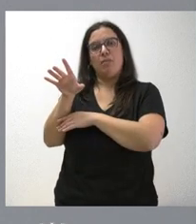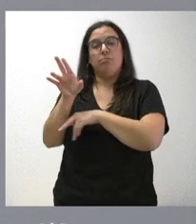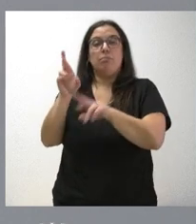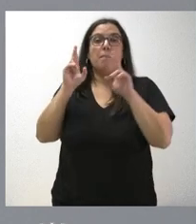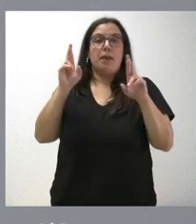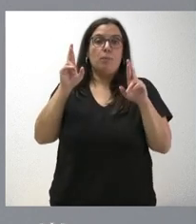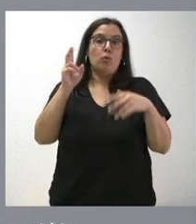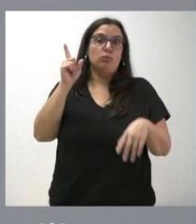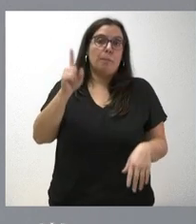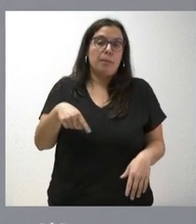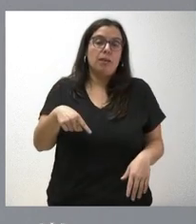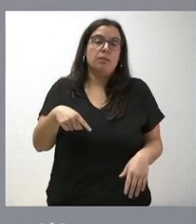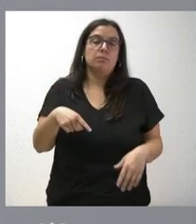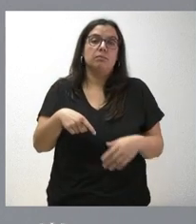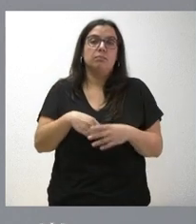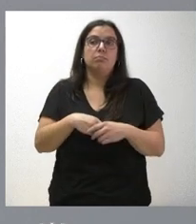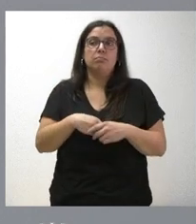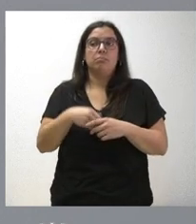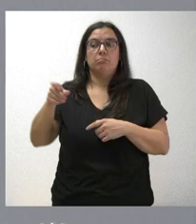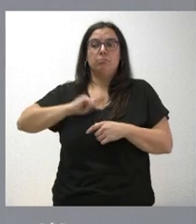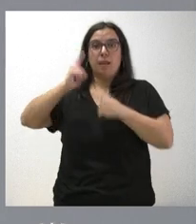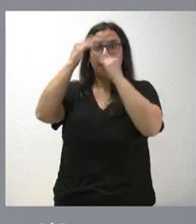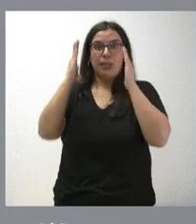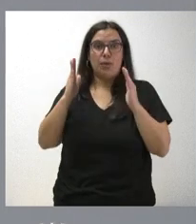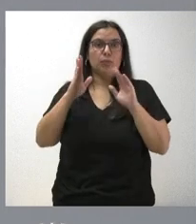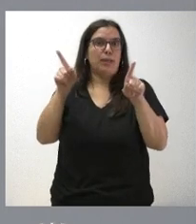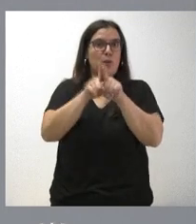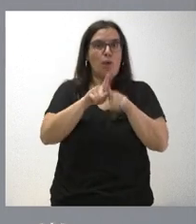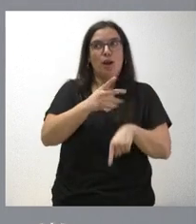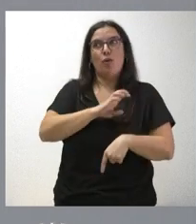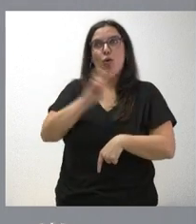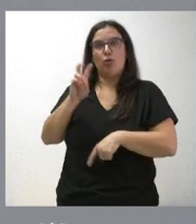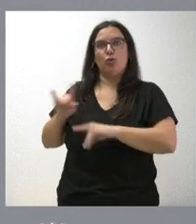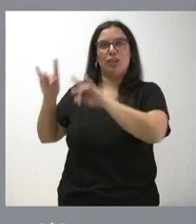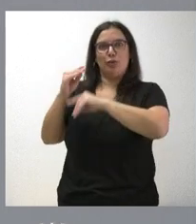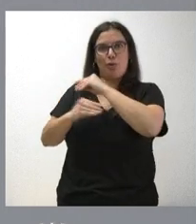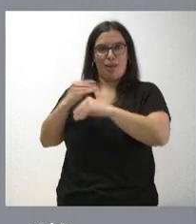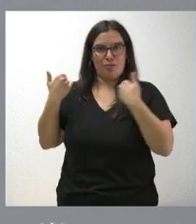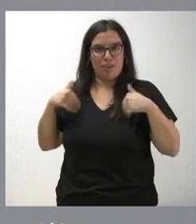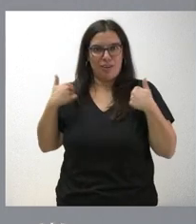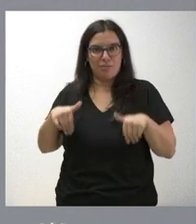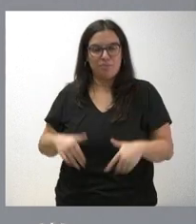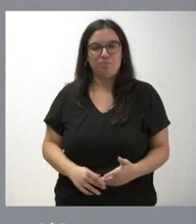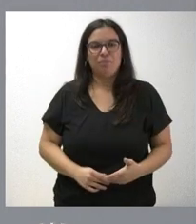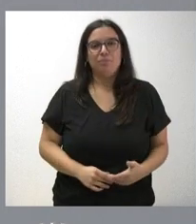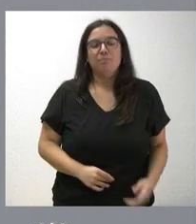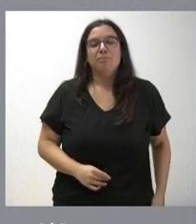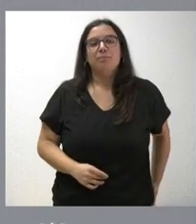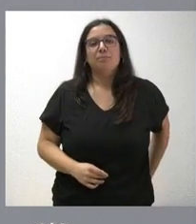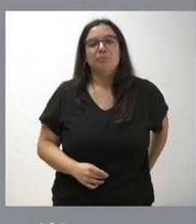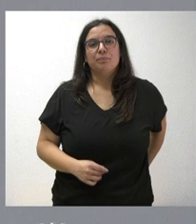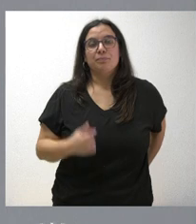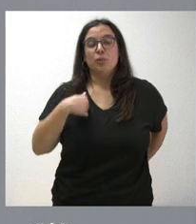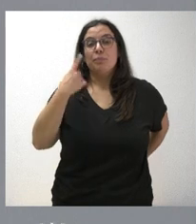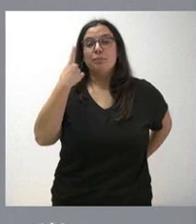Aquí también ser atendidos como lo han sido otros territorios de España yo estoy convencido que si estos